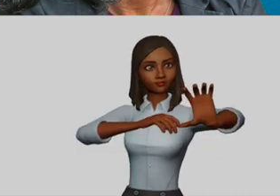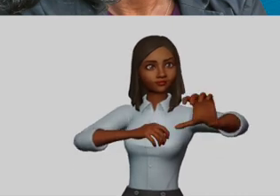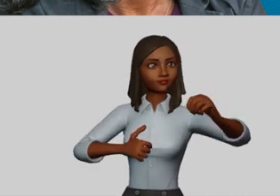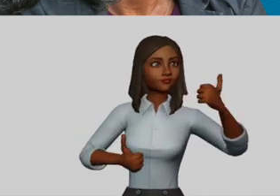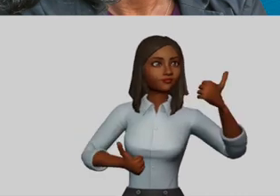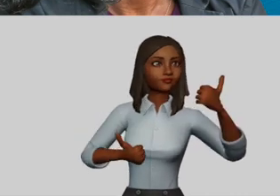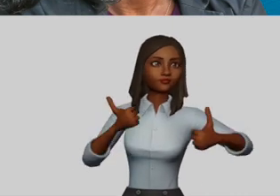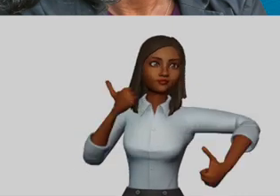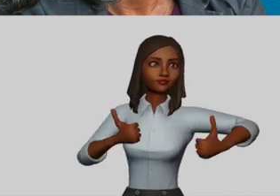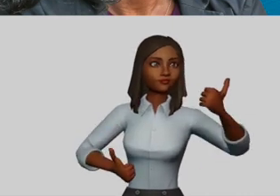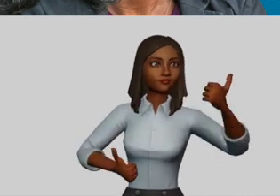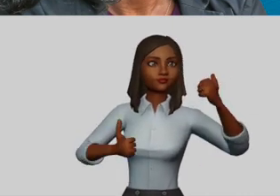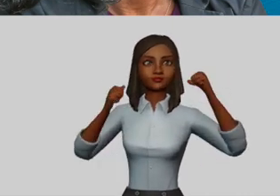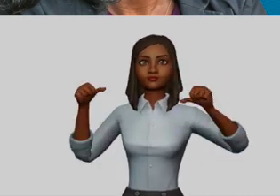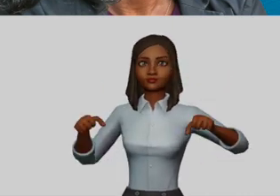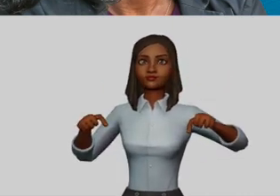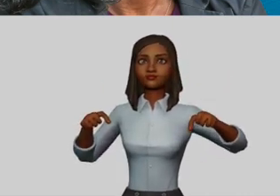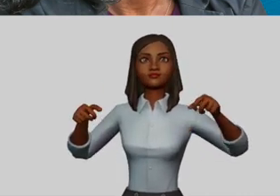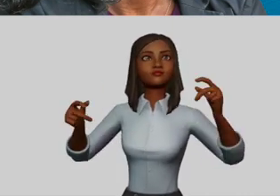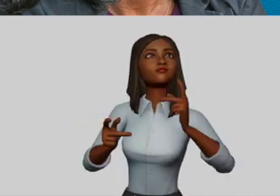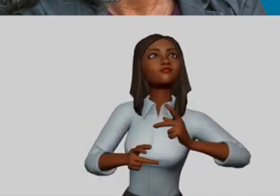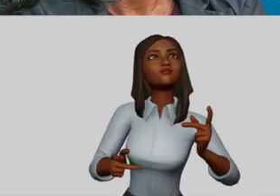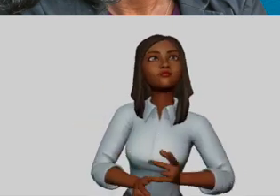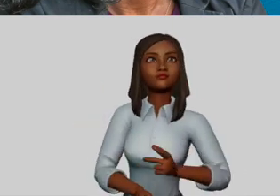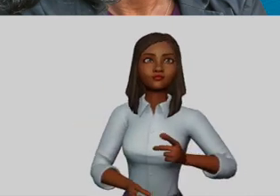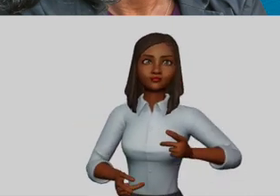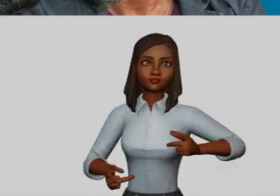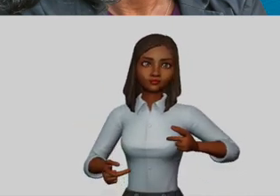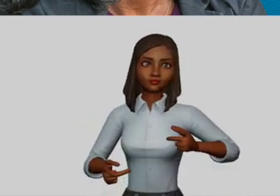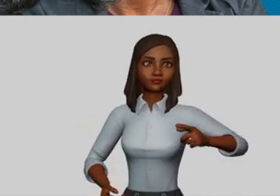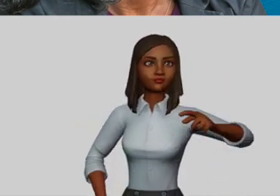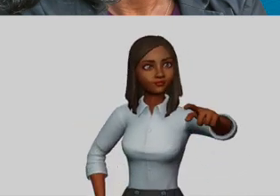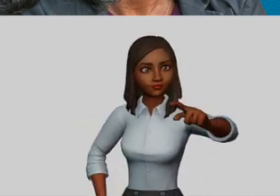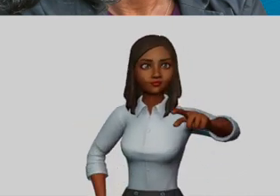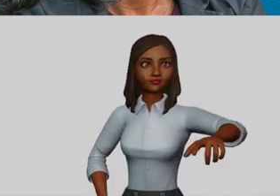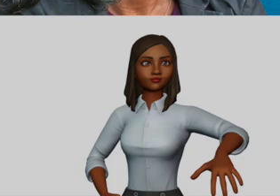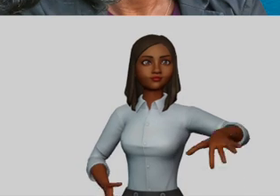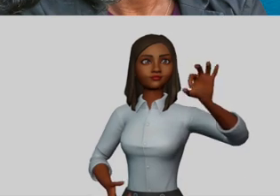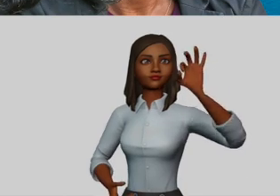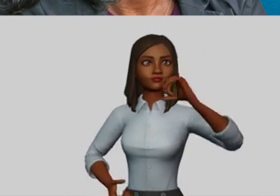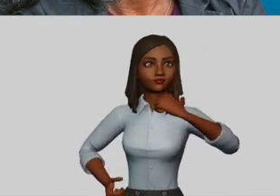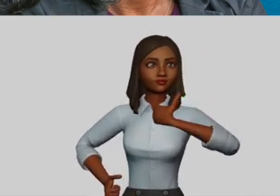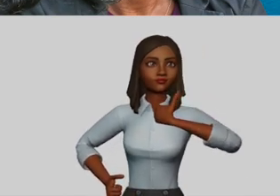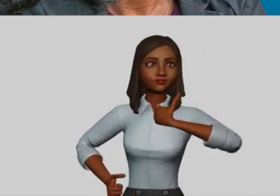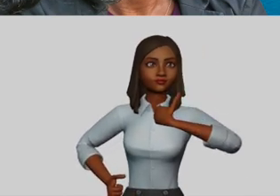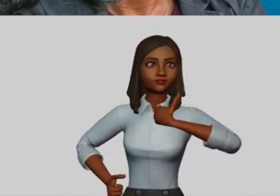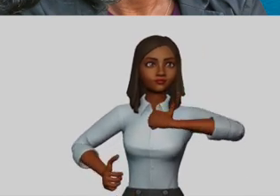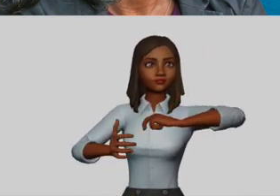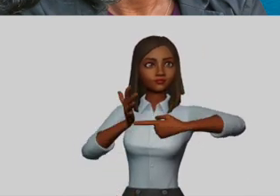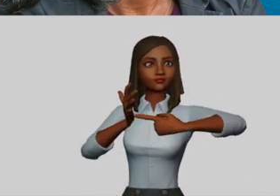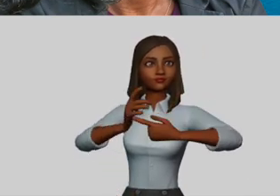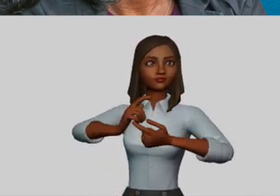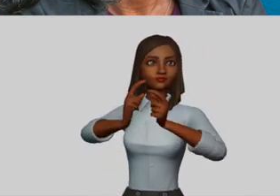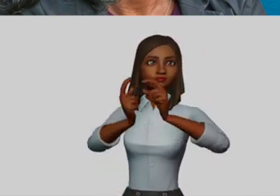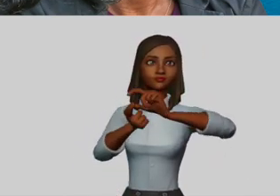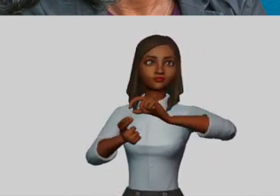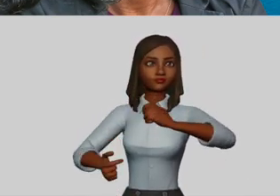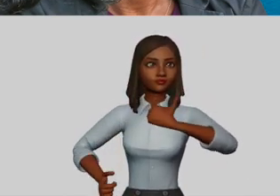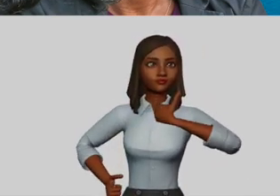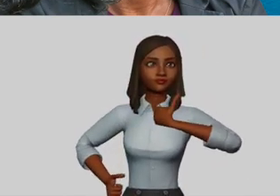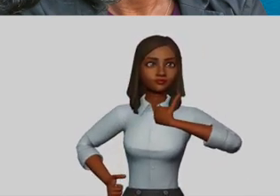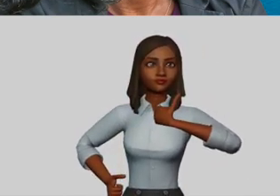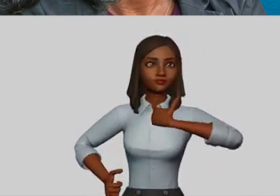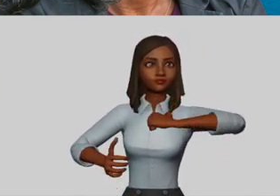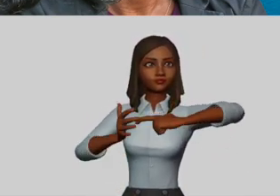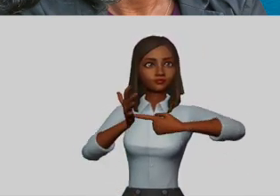ni el gobierno dice el lenguaje de ley de señas es reconocido. Yamile, aquí hay muchísimas